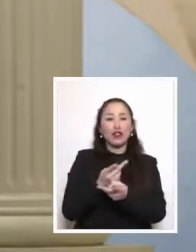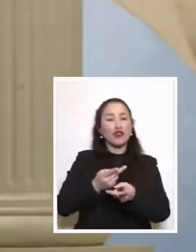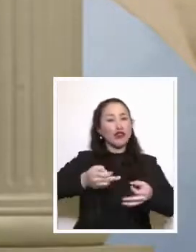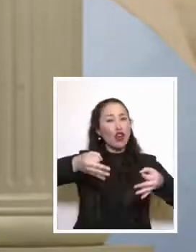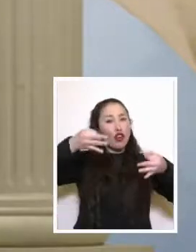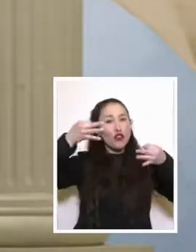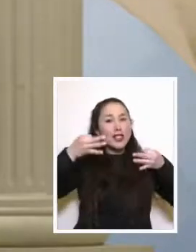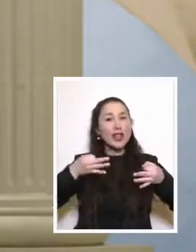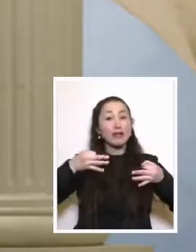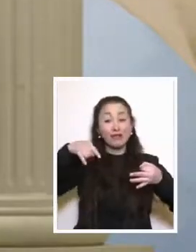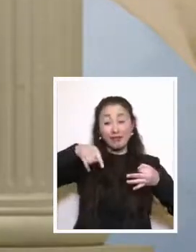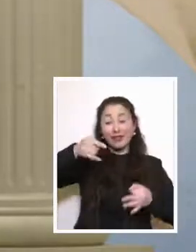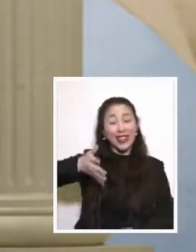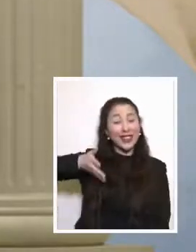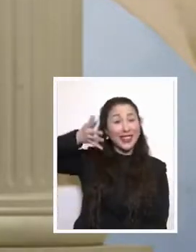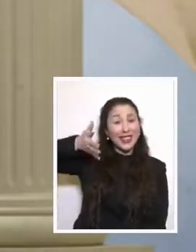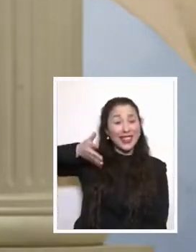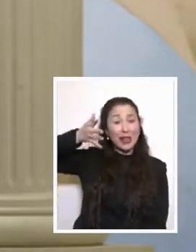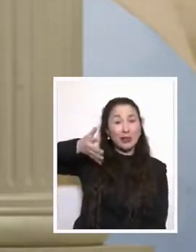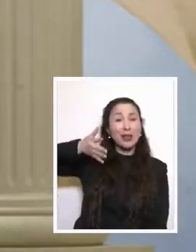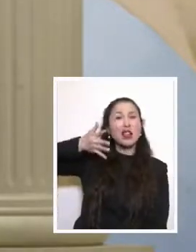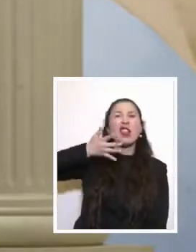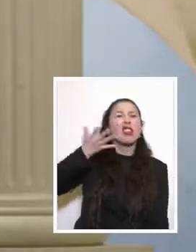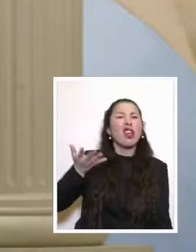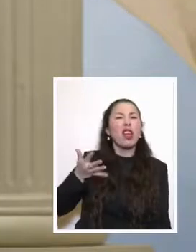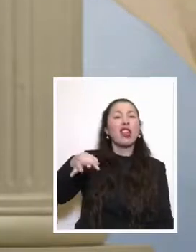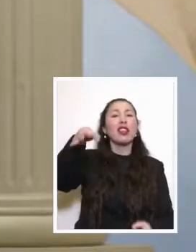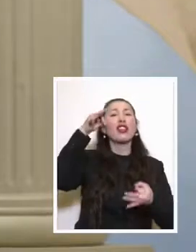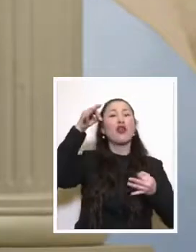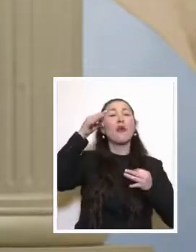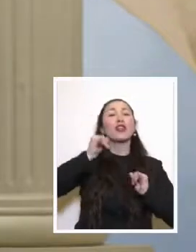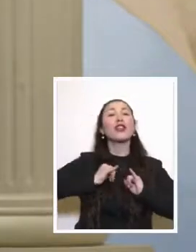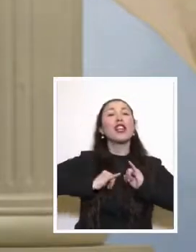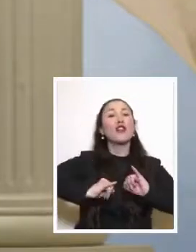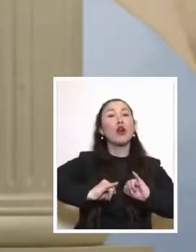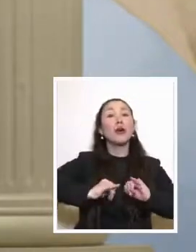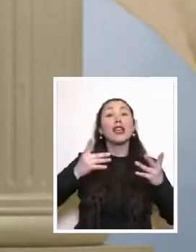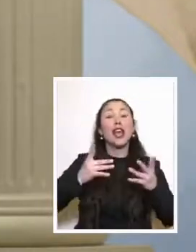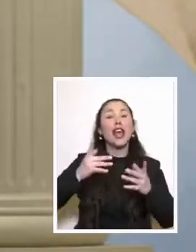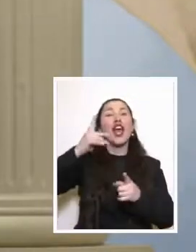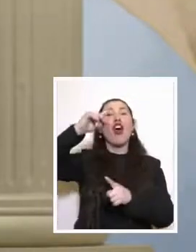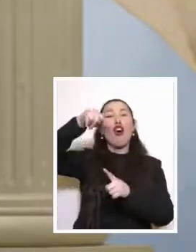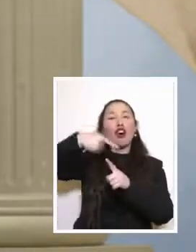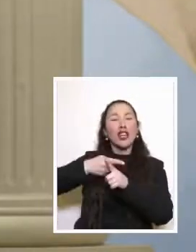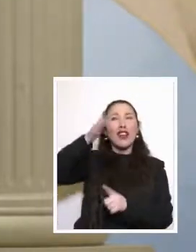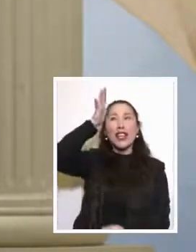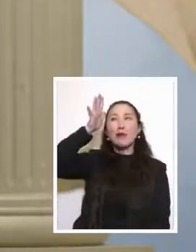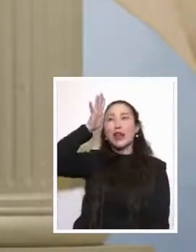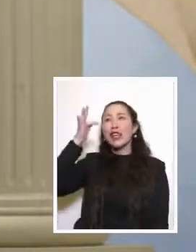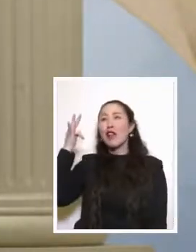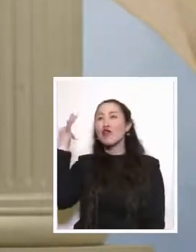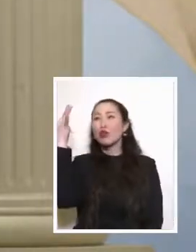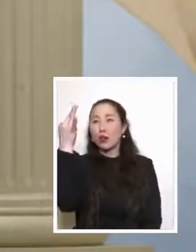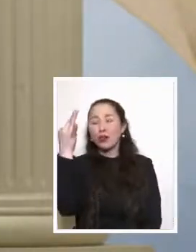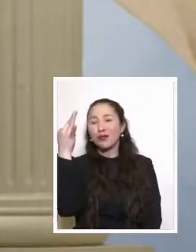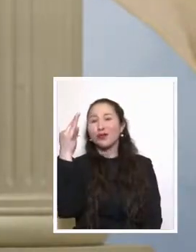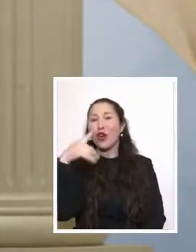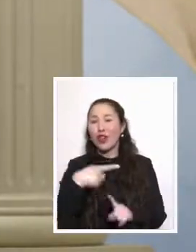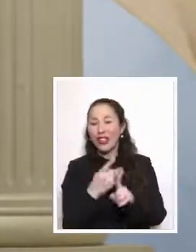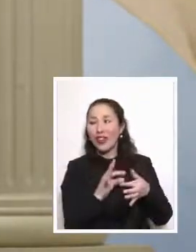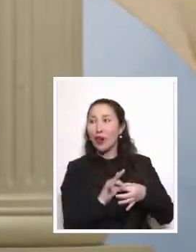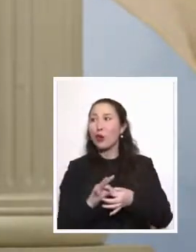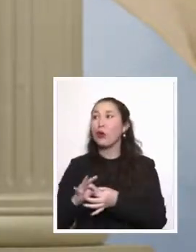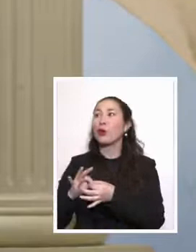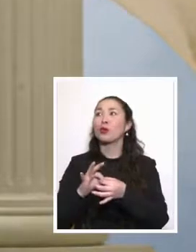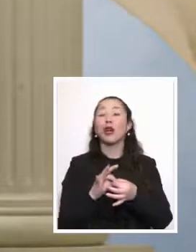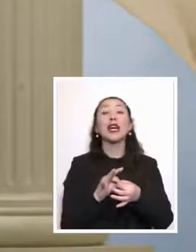este seminario de hoy, del informe Reimaginar Juntos Nuestros Futuros. Y me acordé que puedes quitarme